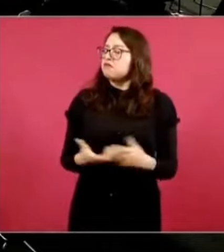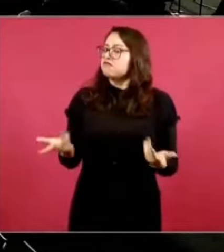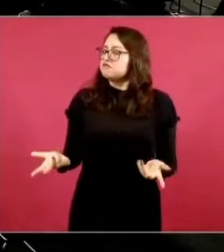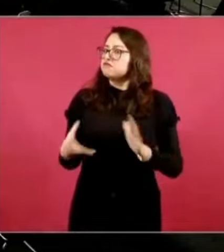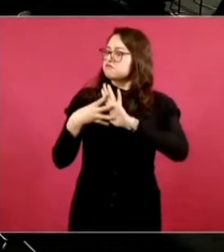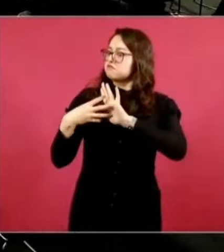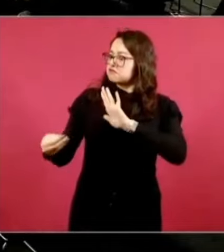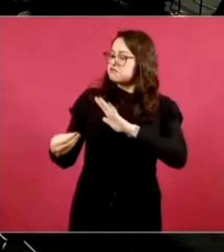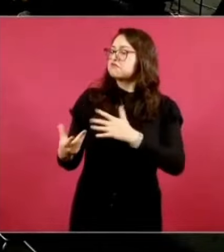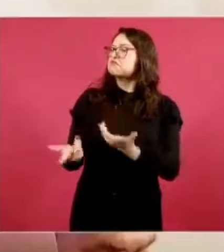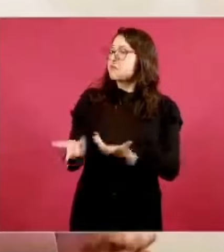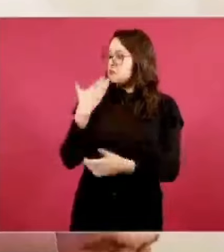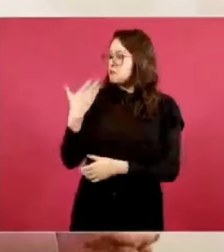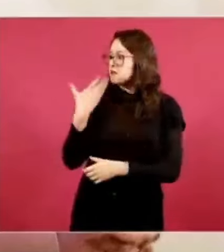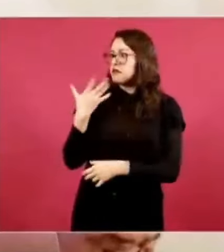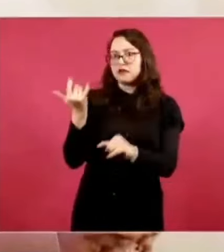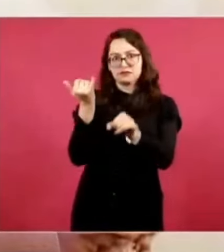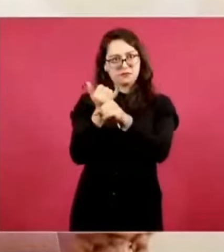es informar,